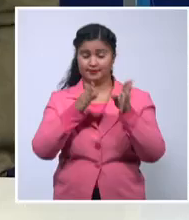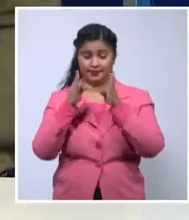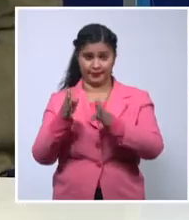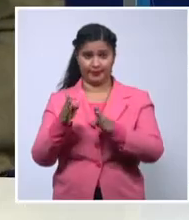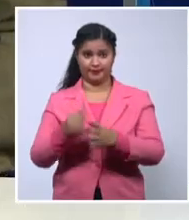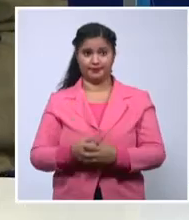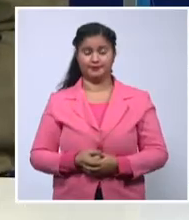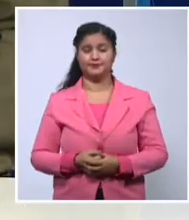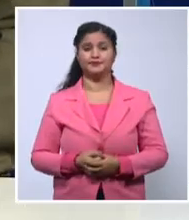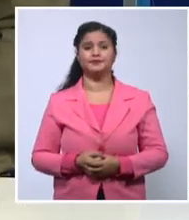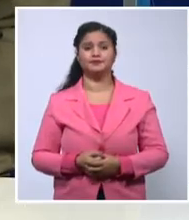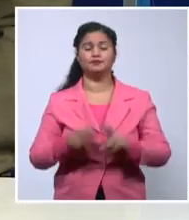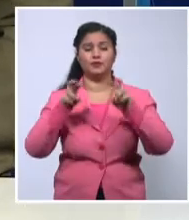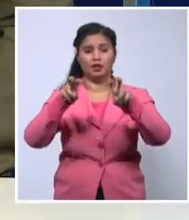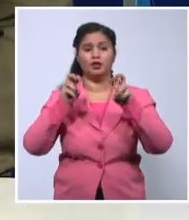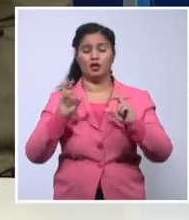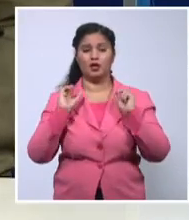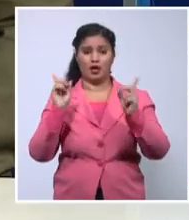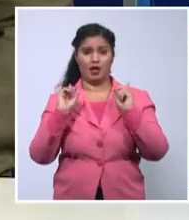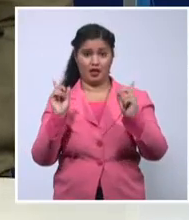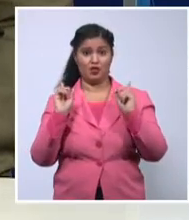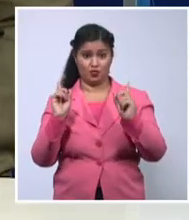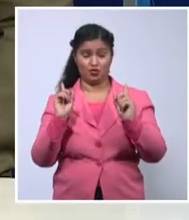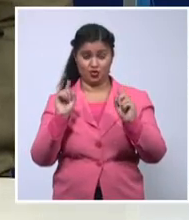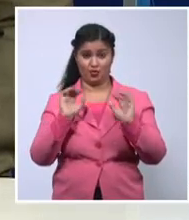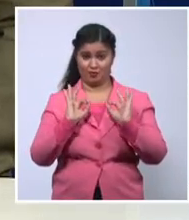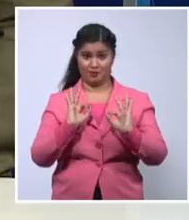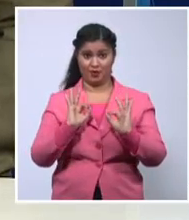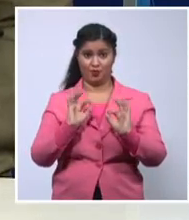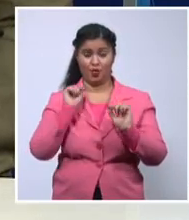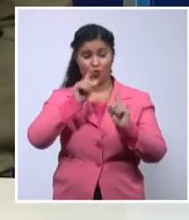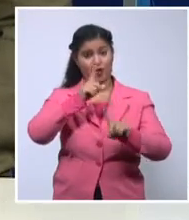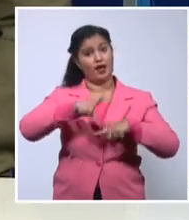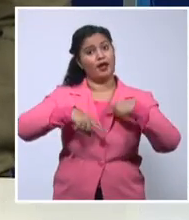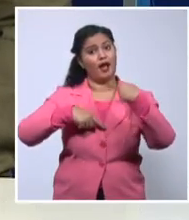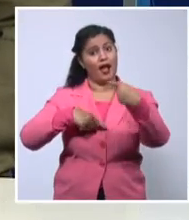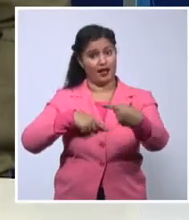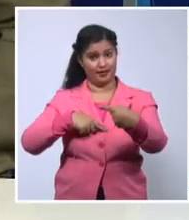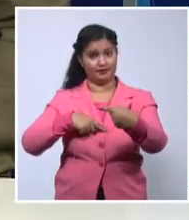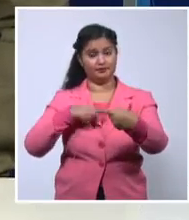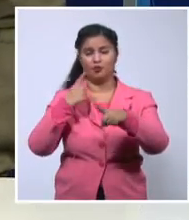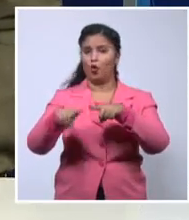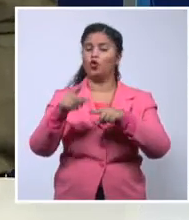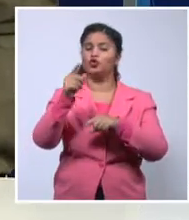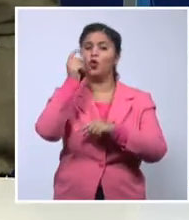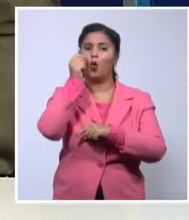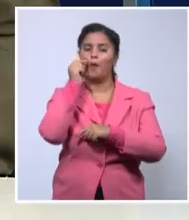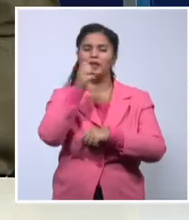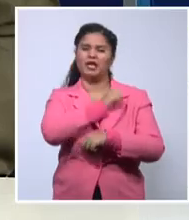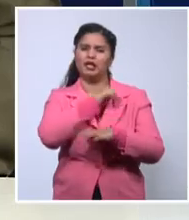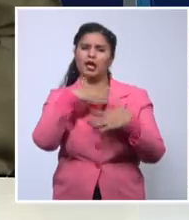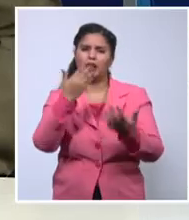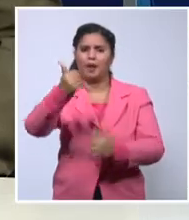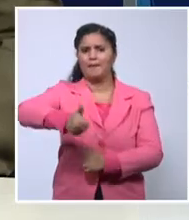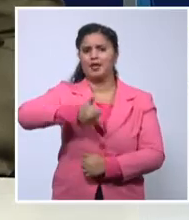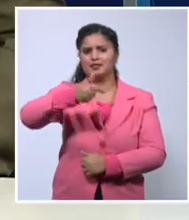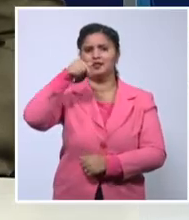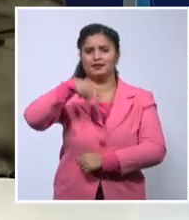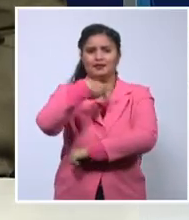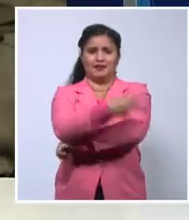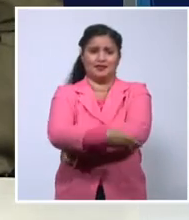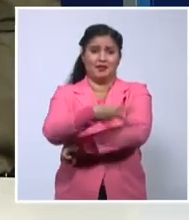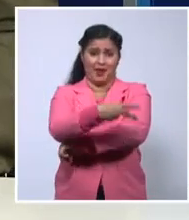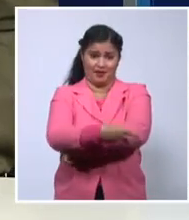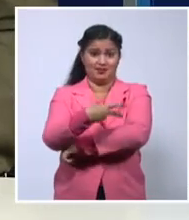el séquito que lo acompañó en la fracasada aventura de autoproclamarse presidente del país. Fíjense, ya quedaba poco